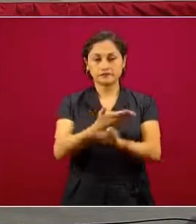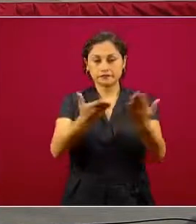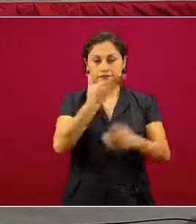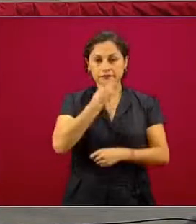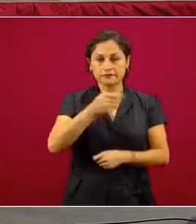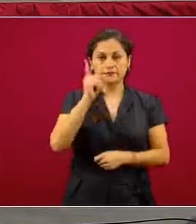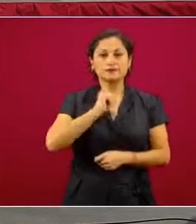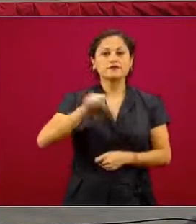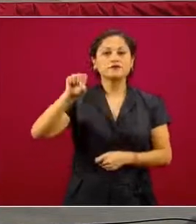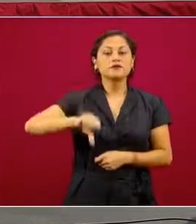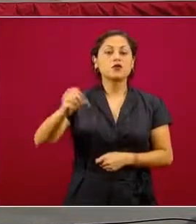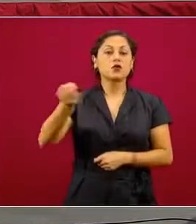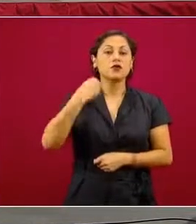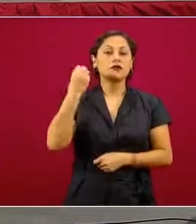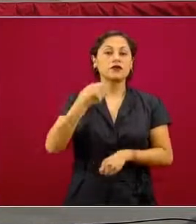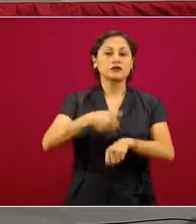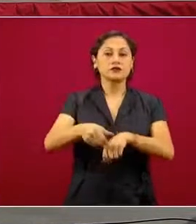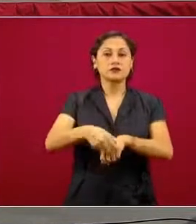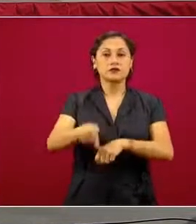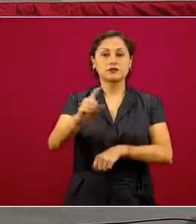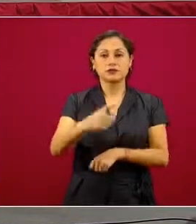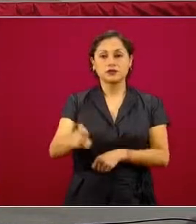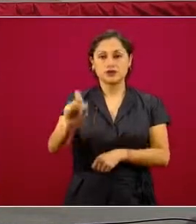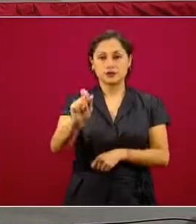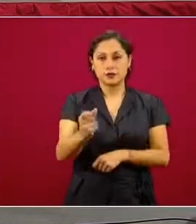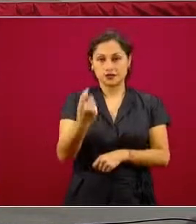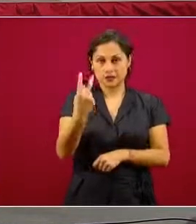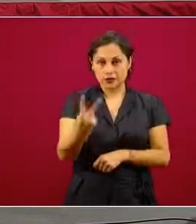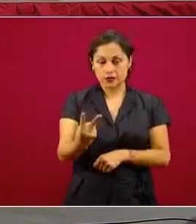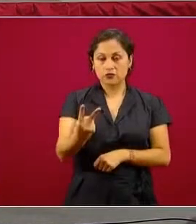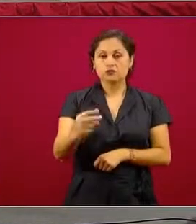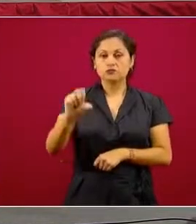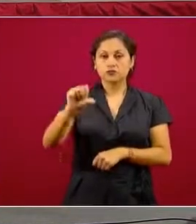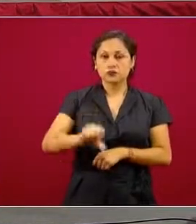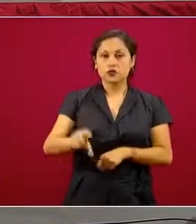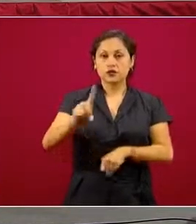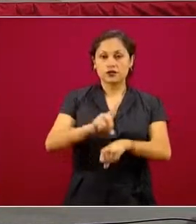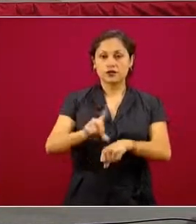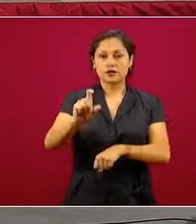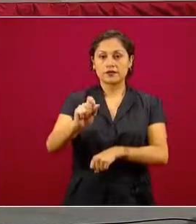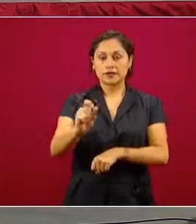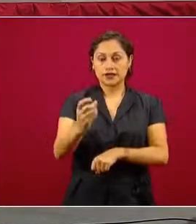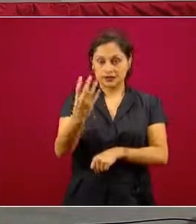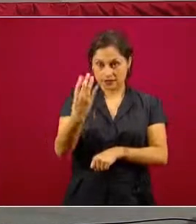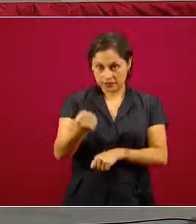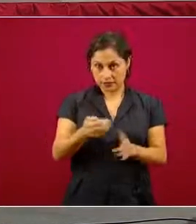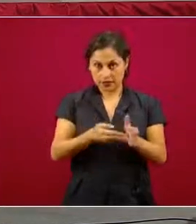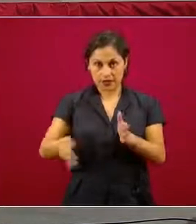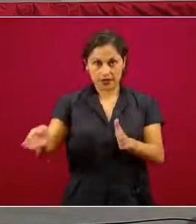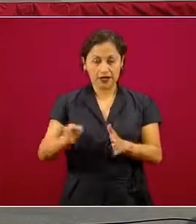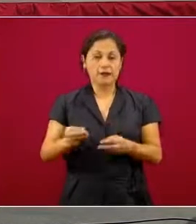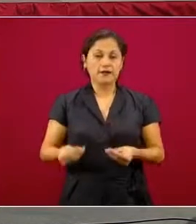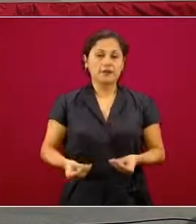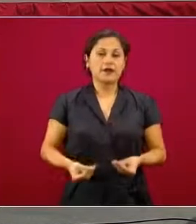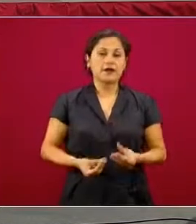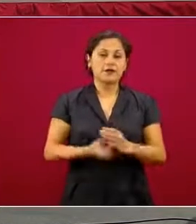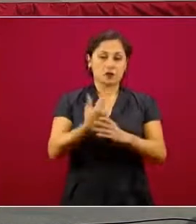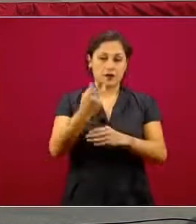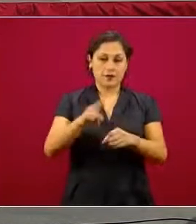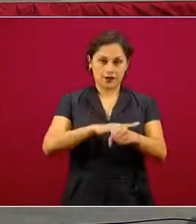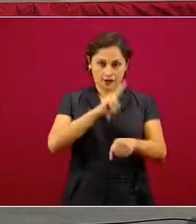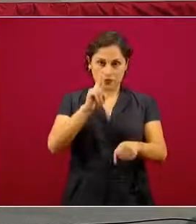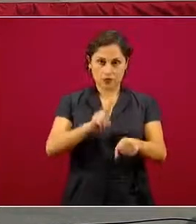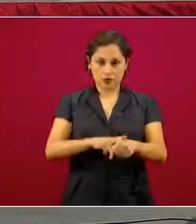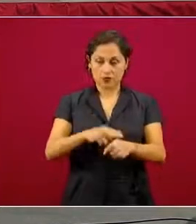número 122, así también el día 29 de esta nueva normalidad. Estamos ya prácticamente a nada de cumplir un